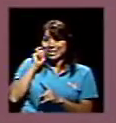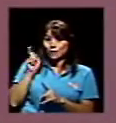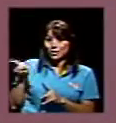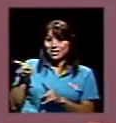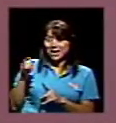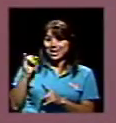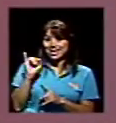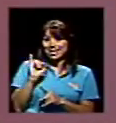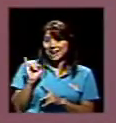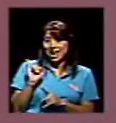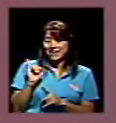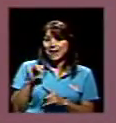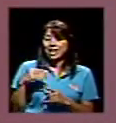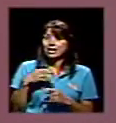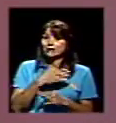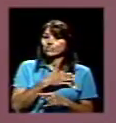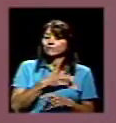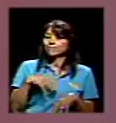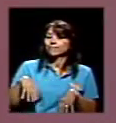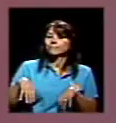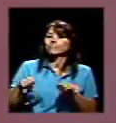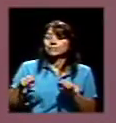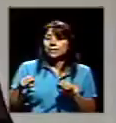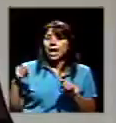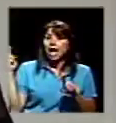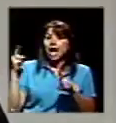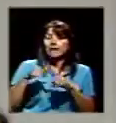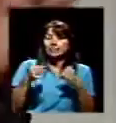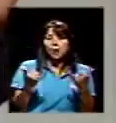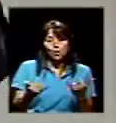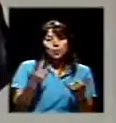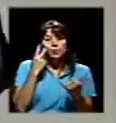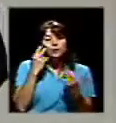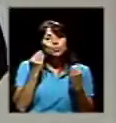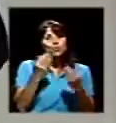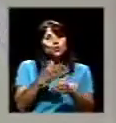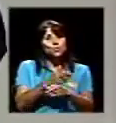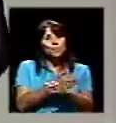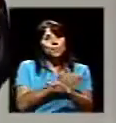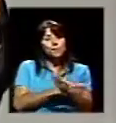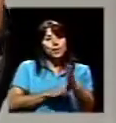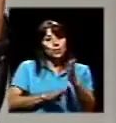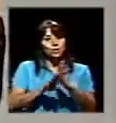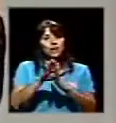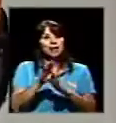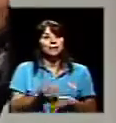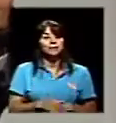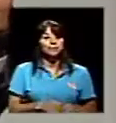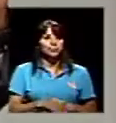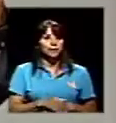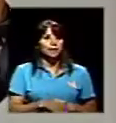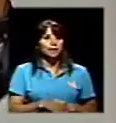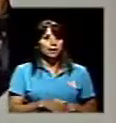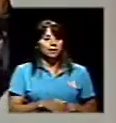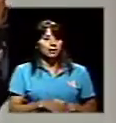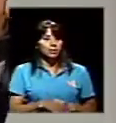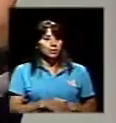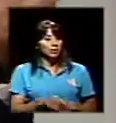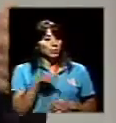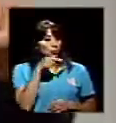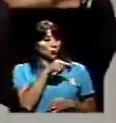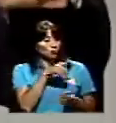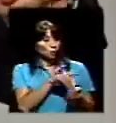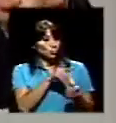situación que realmente hay una mejoría sustancial. A más de 3 años, doctora, de estar